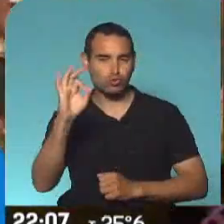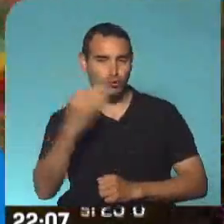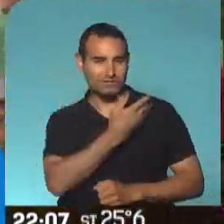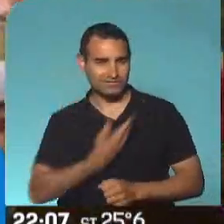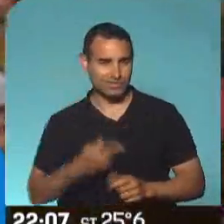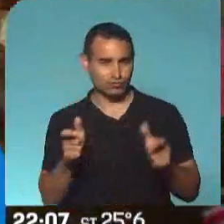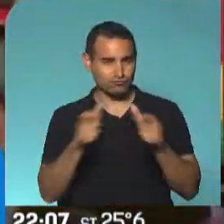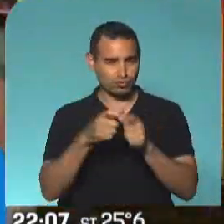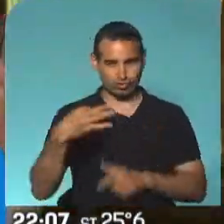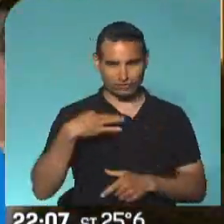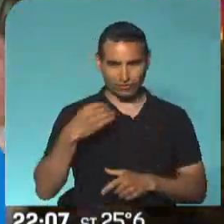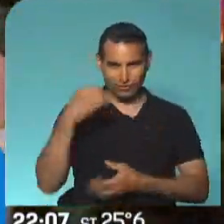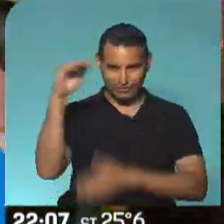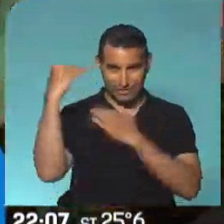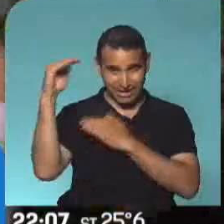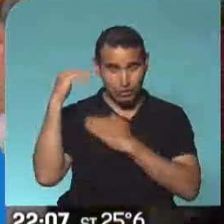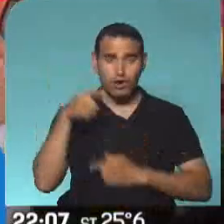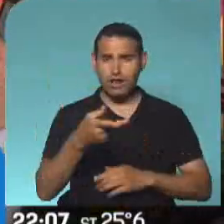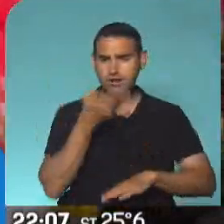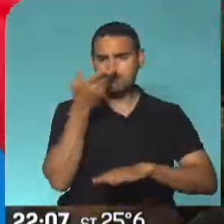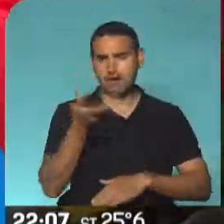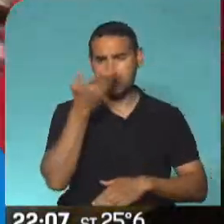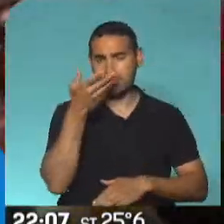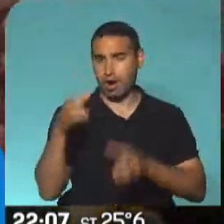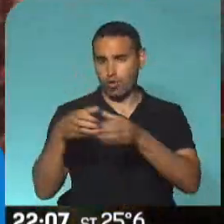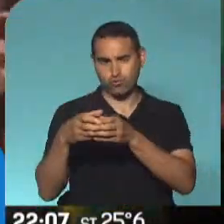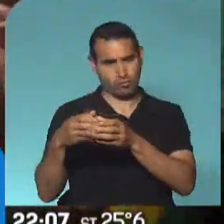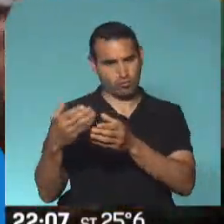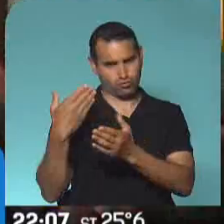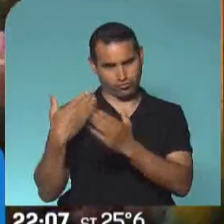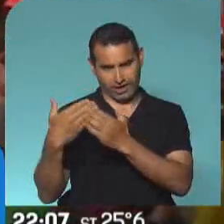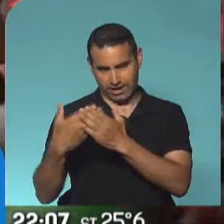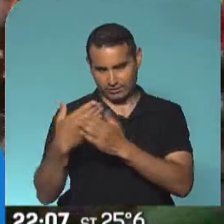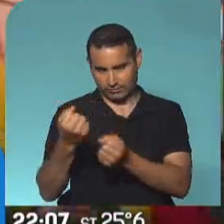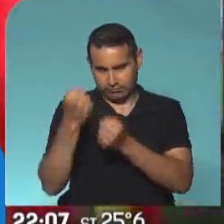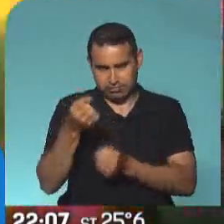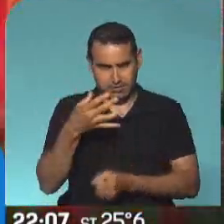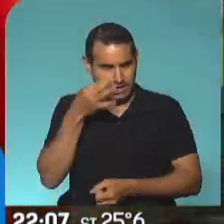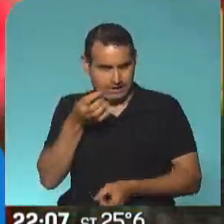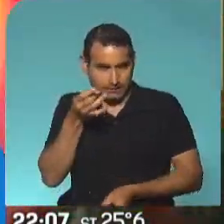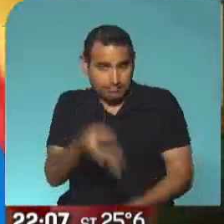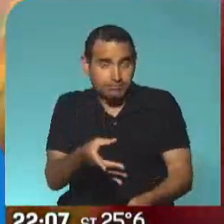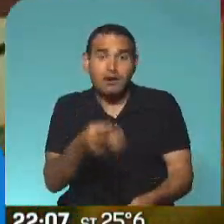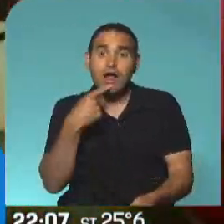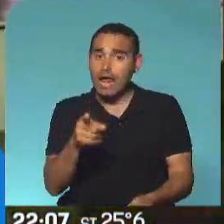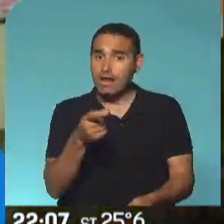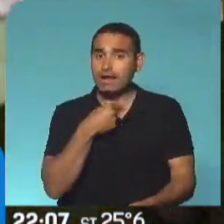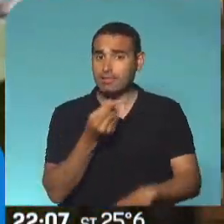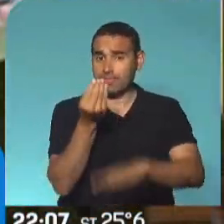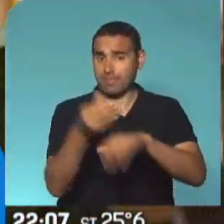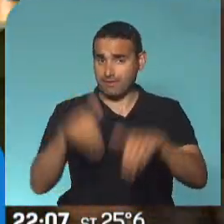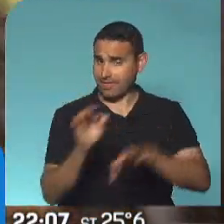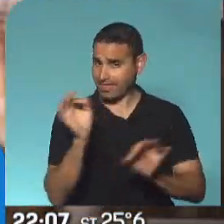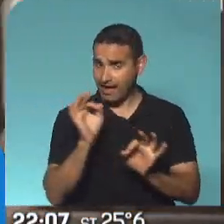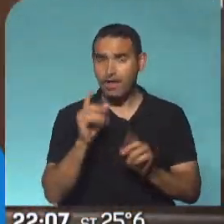del Comité Cívico de Santa Cruz, quien con un discurso de ultraderecha con tintes religiosos y racistas, sin haber participado como candidato de las